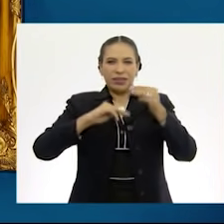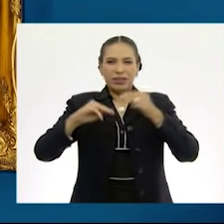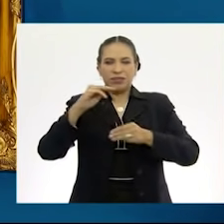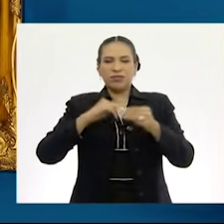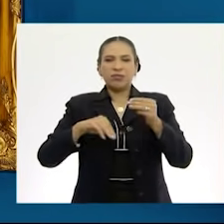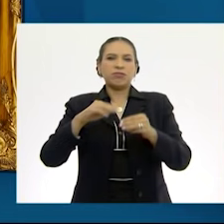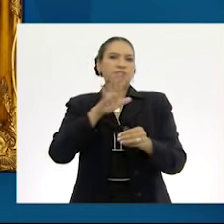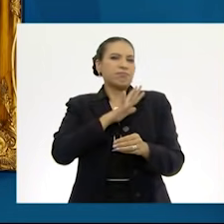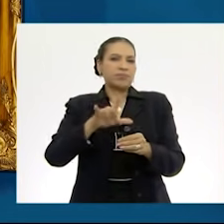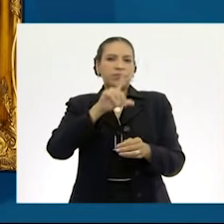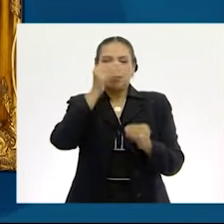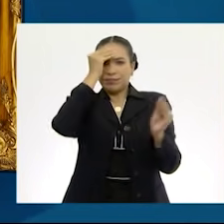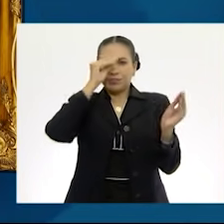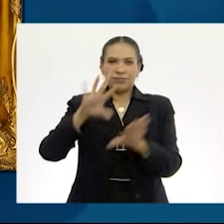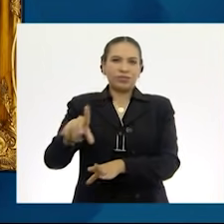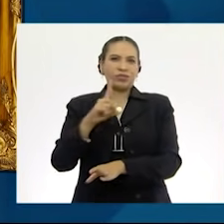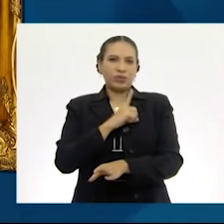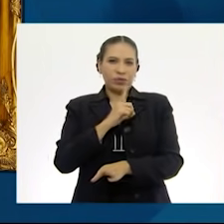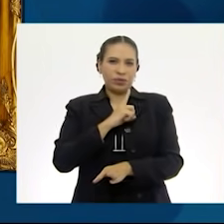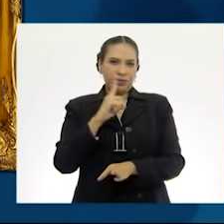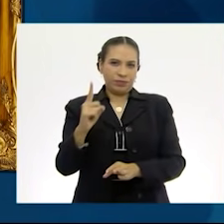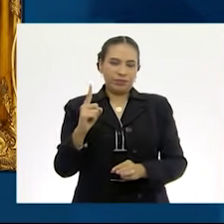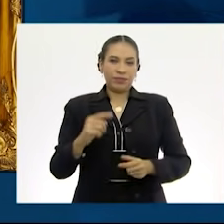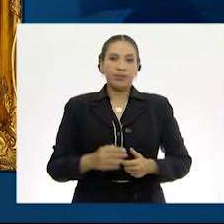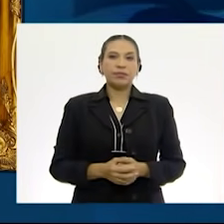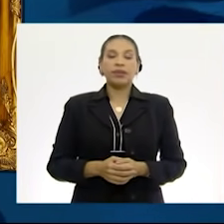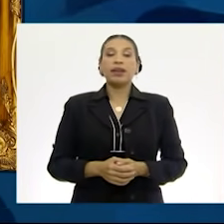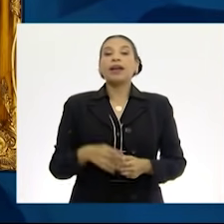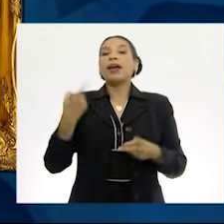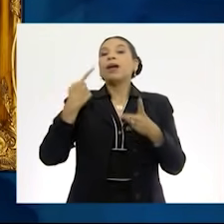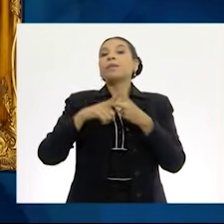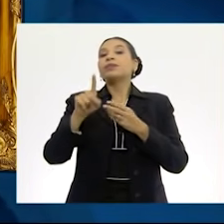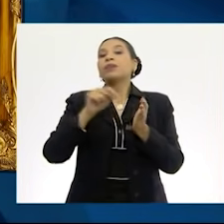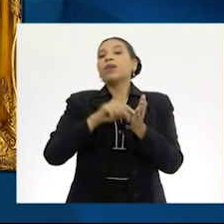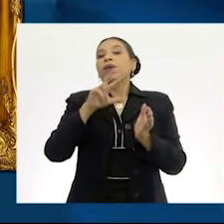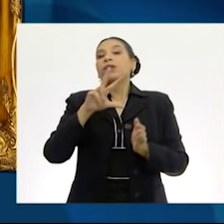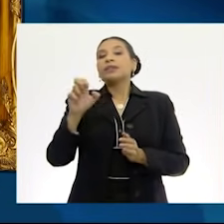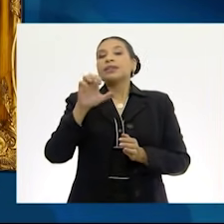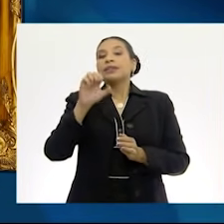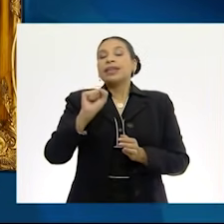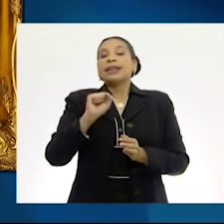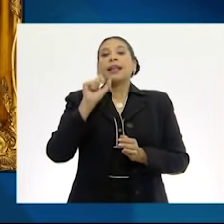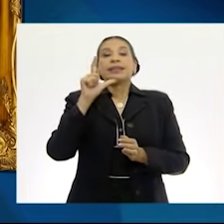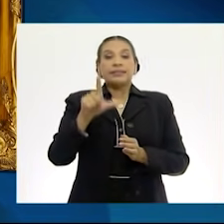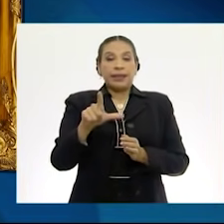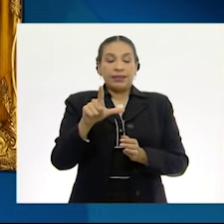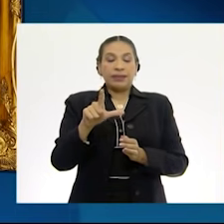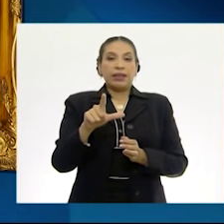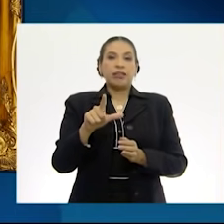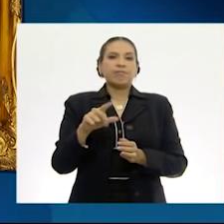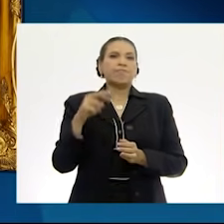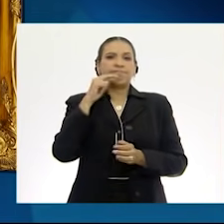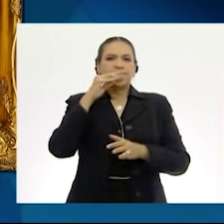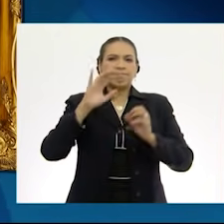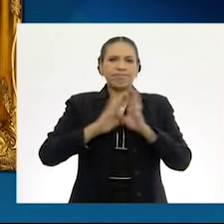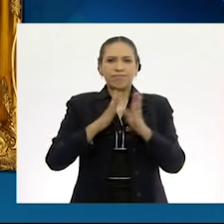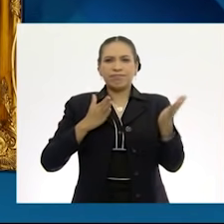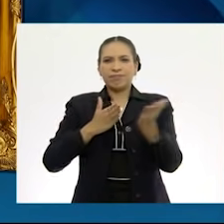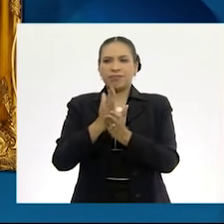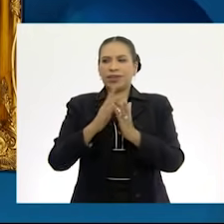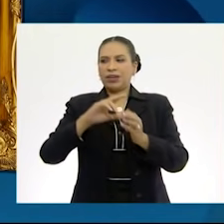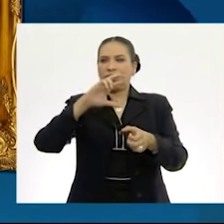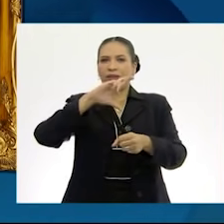lo abandonaron a su suerte. A principios de 1867, el rápido avance